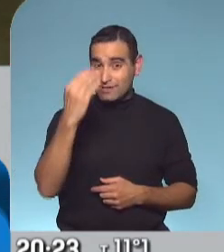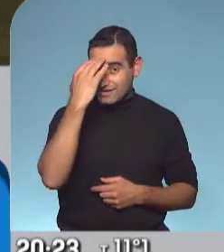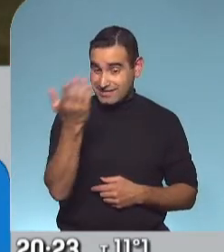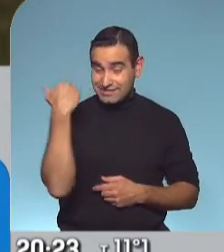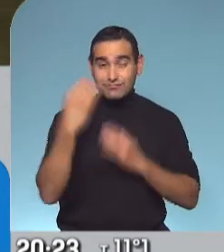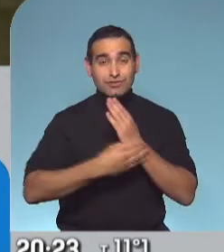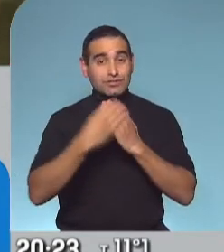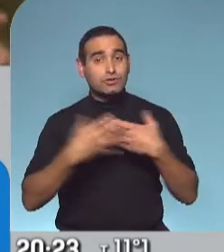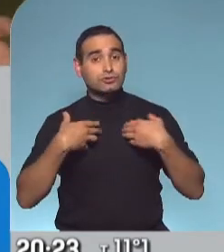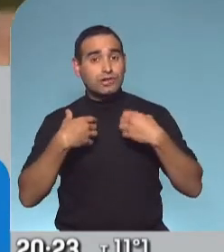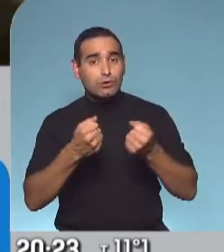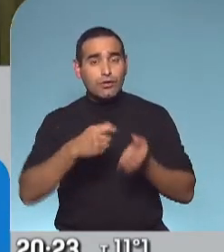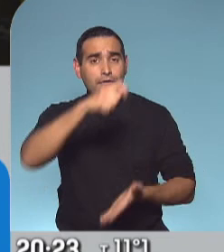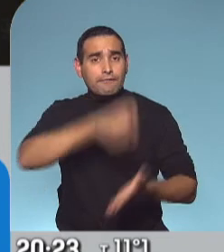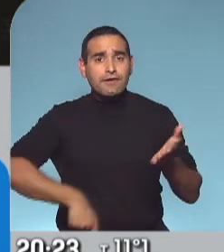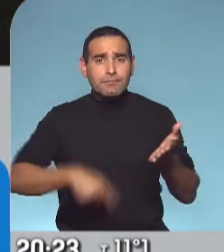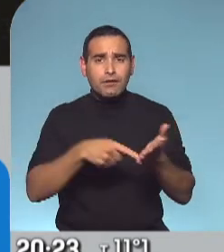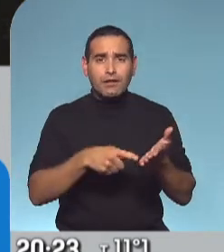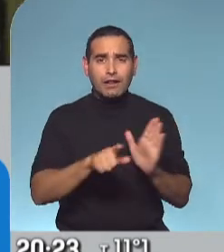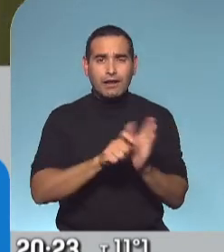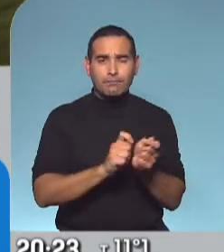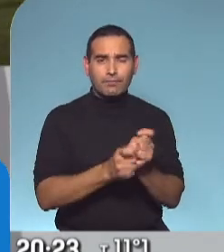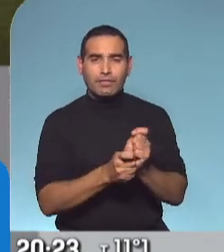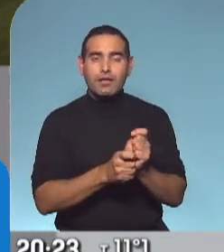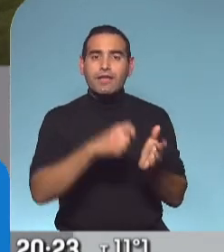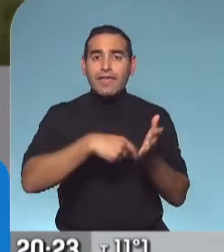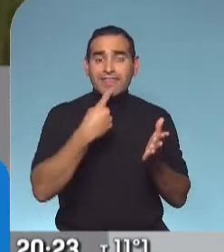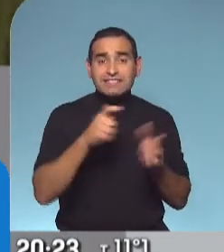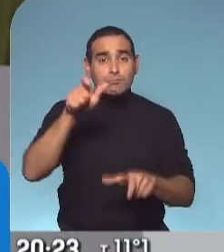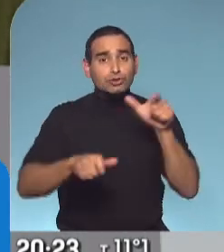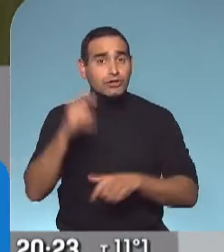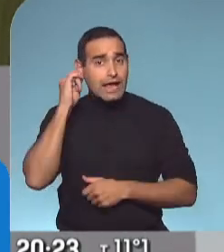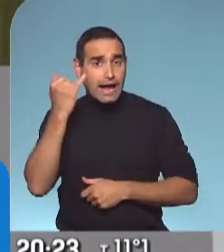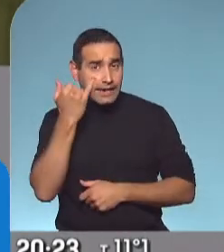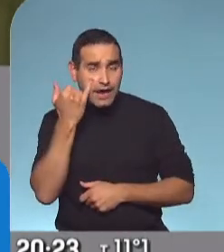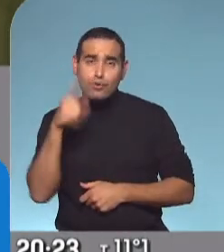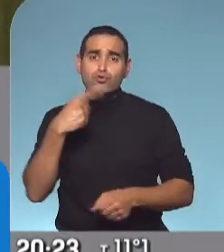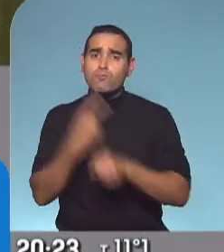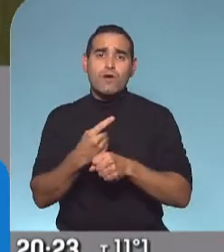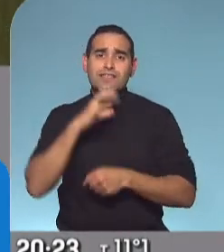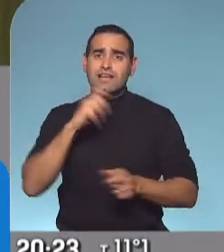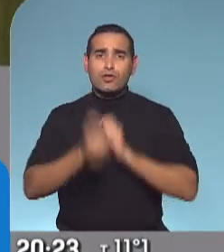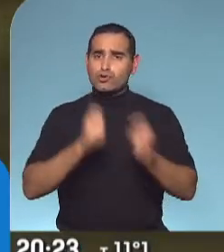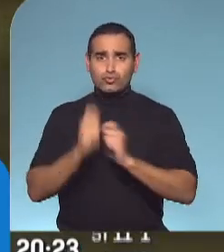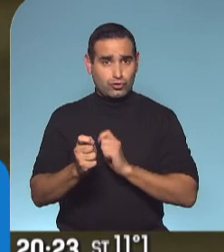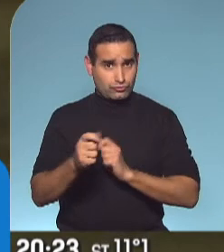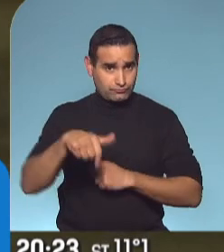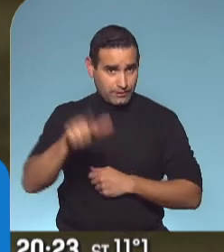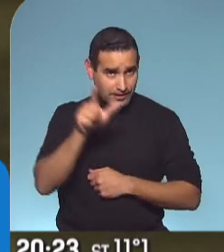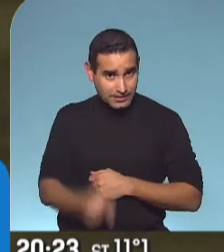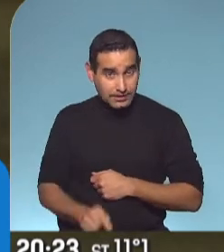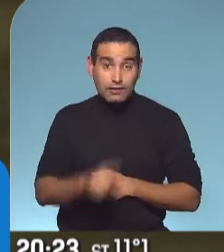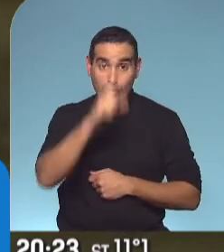Ministerio de Salud firmó una modificación a una ley que decía que las personas homosexuales no podían donar sangre en la Argentina. Las